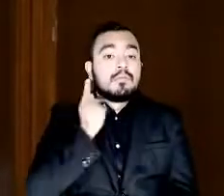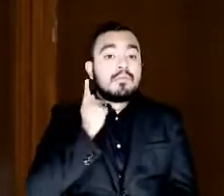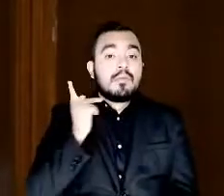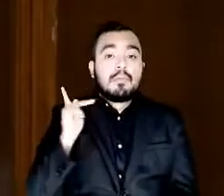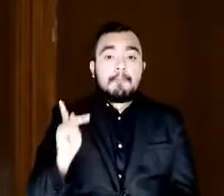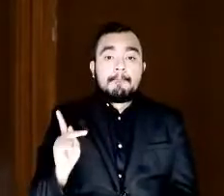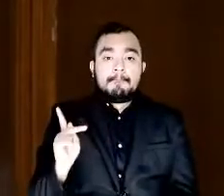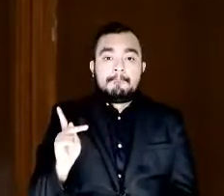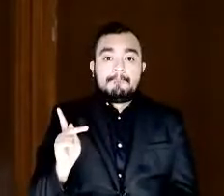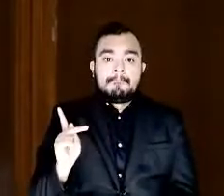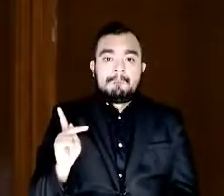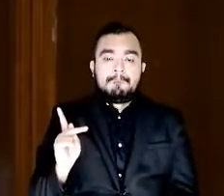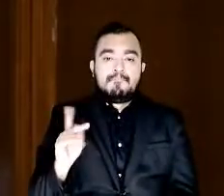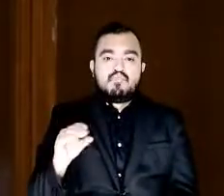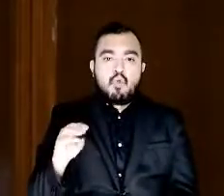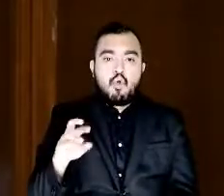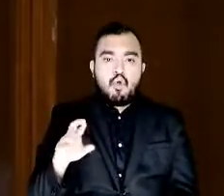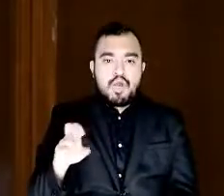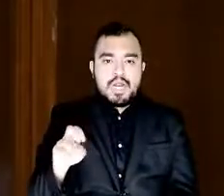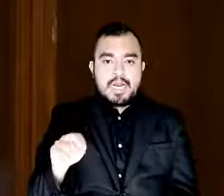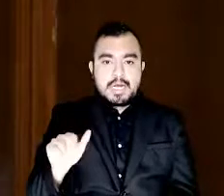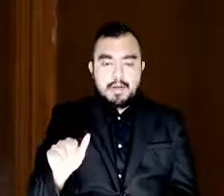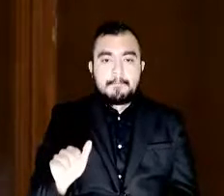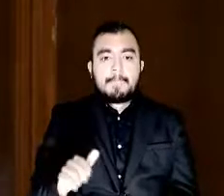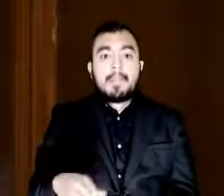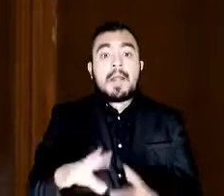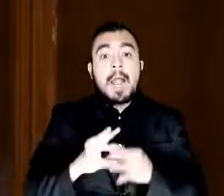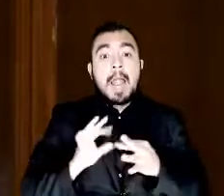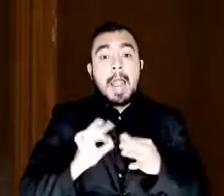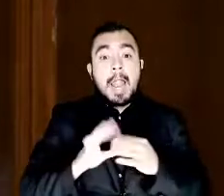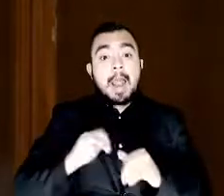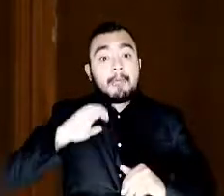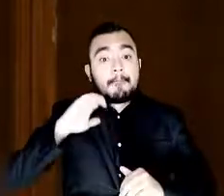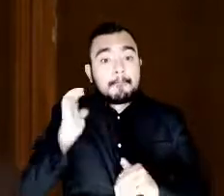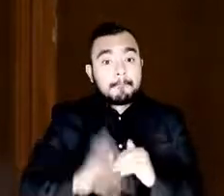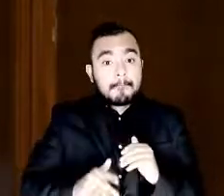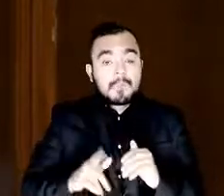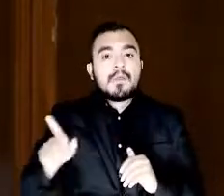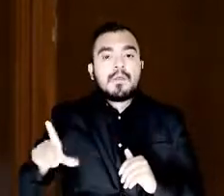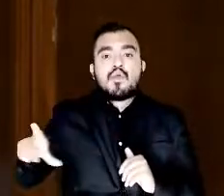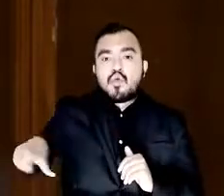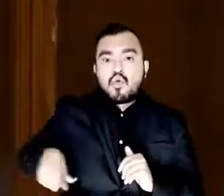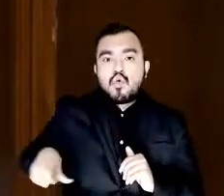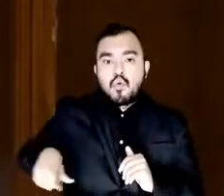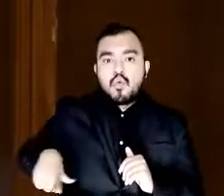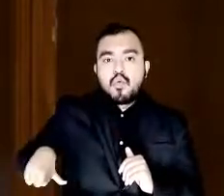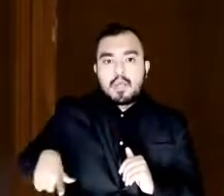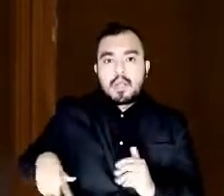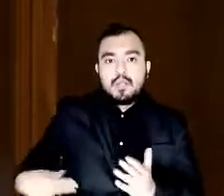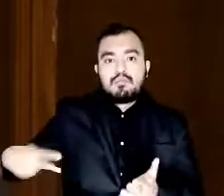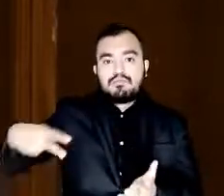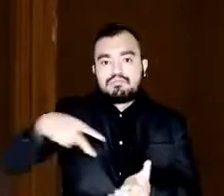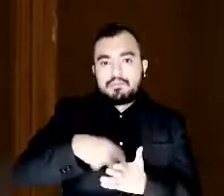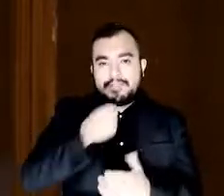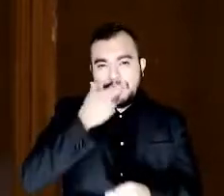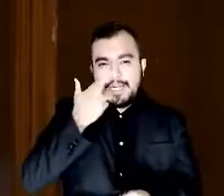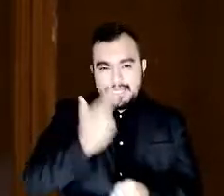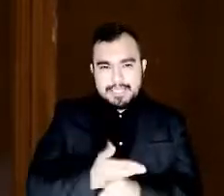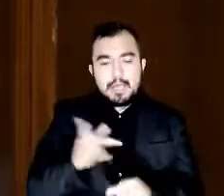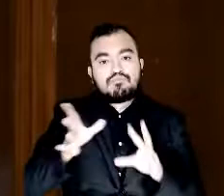partido de morena al concluir las intervenciones el servidor público compareciente en una sola exposición